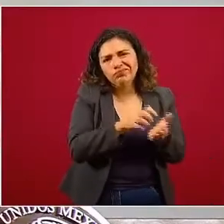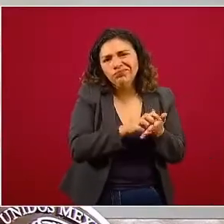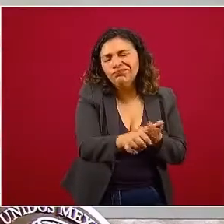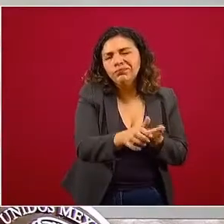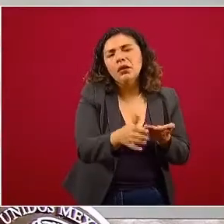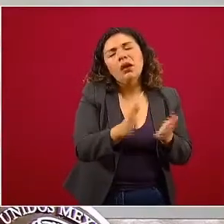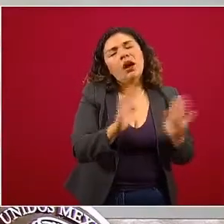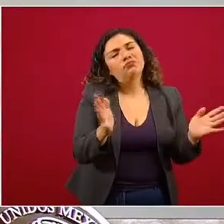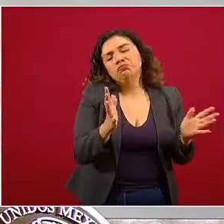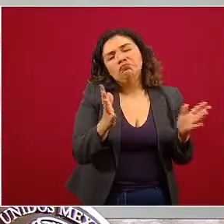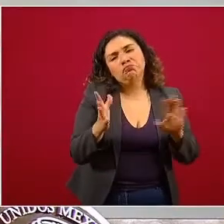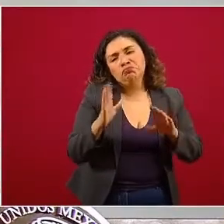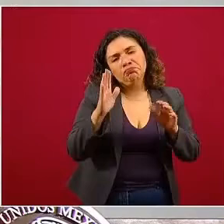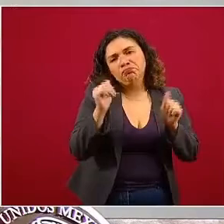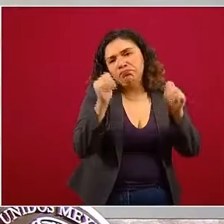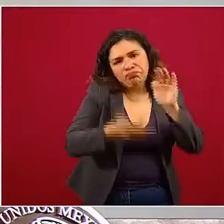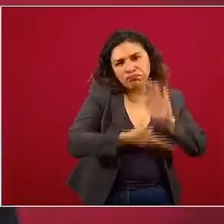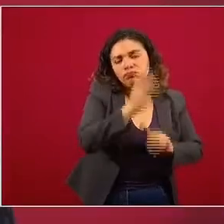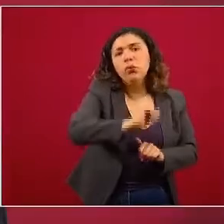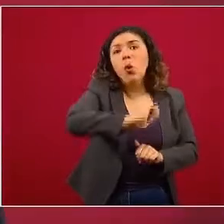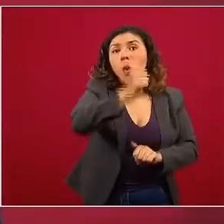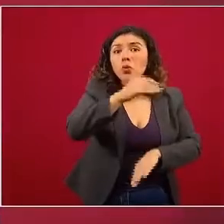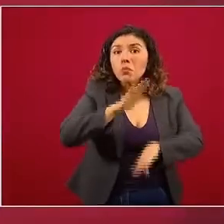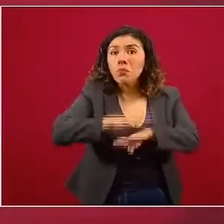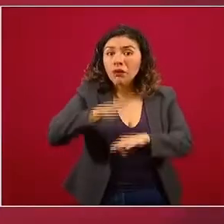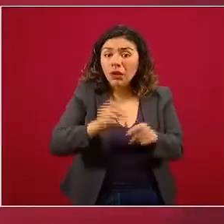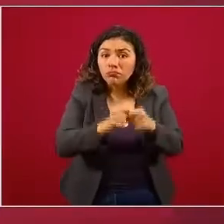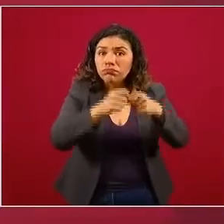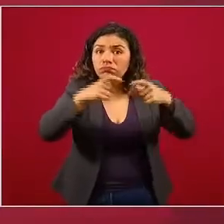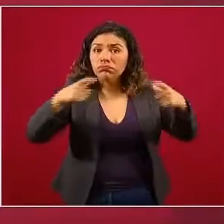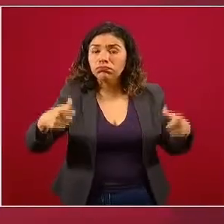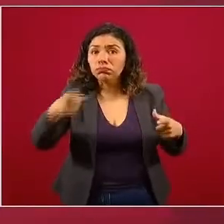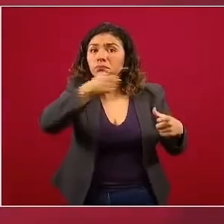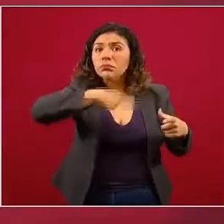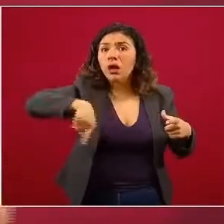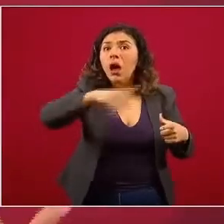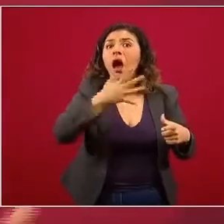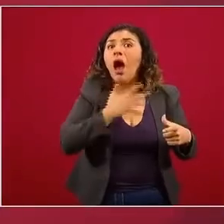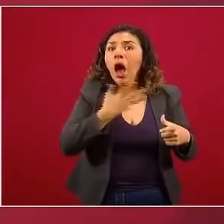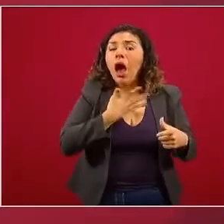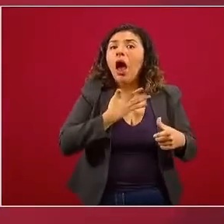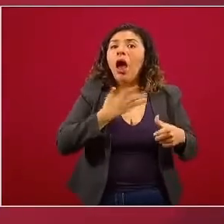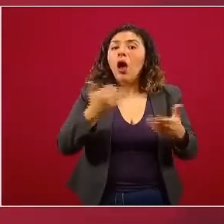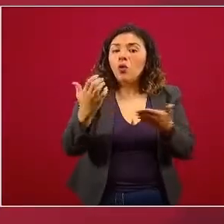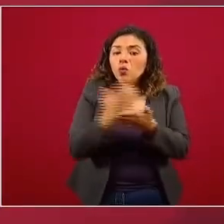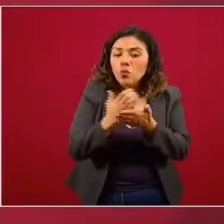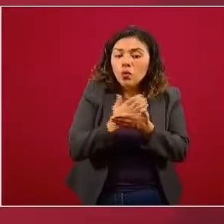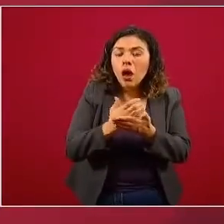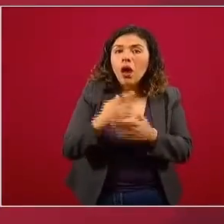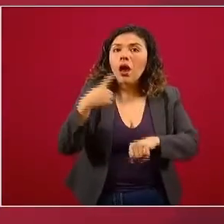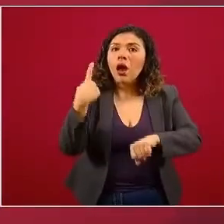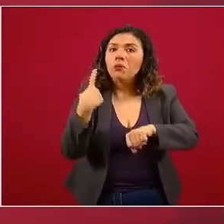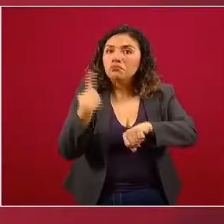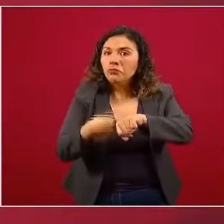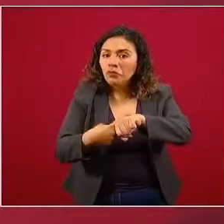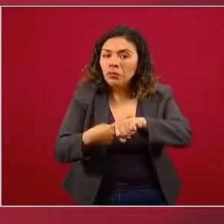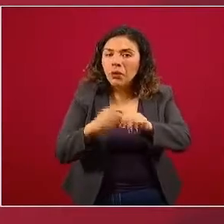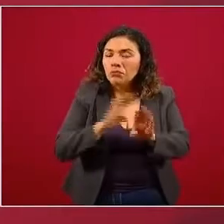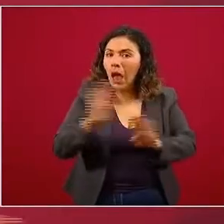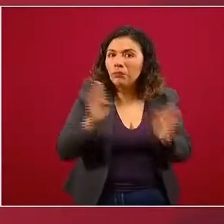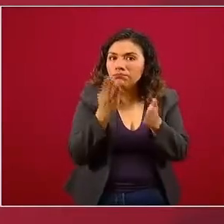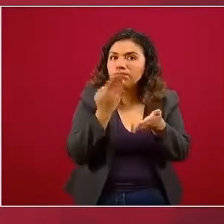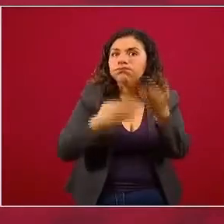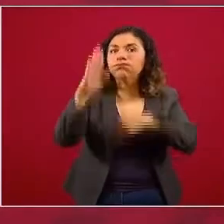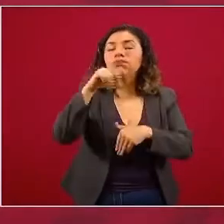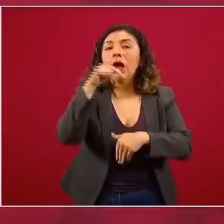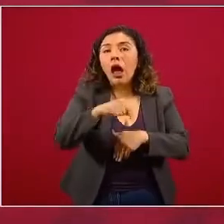ya no están con nosotros, y todos los demás que lograron sobrepasar la enfermedad